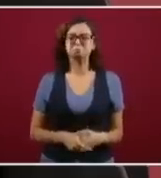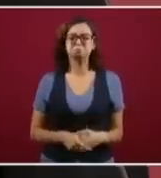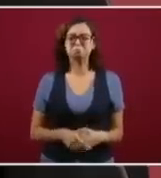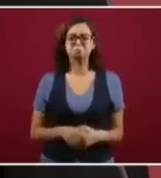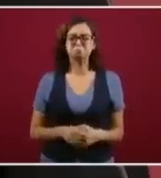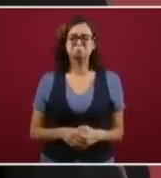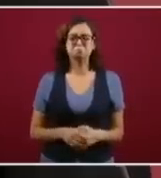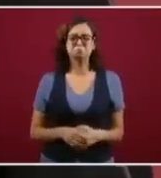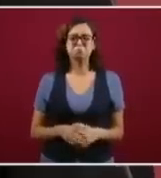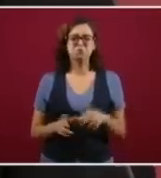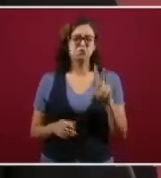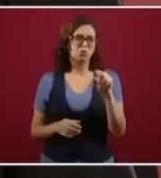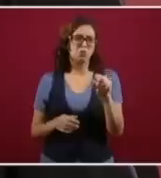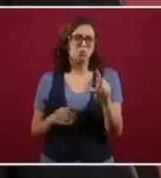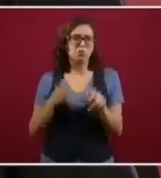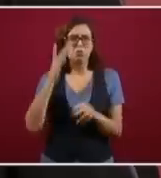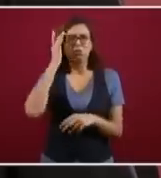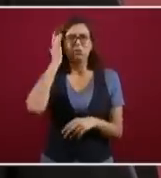porque